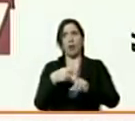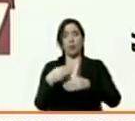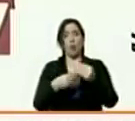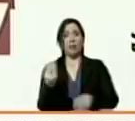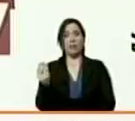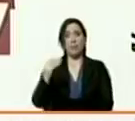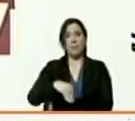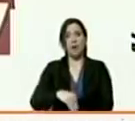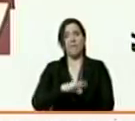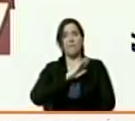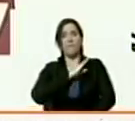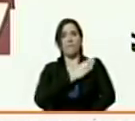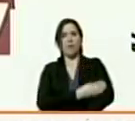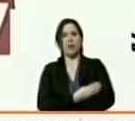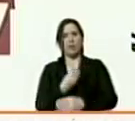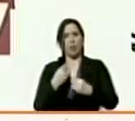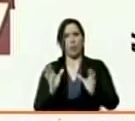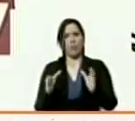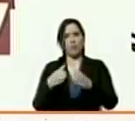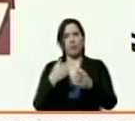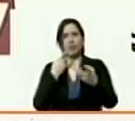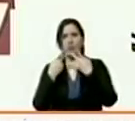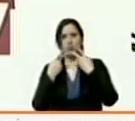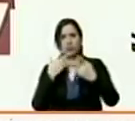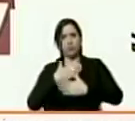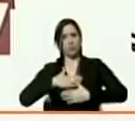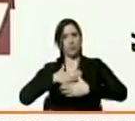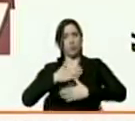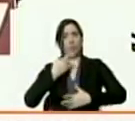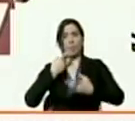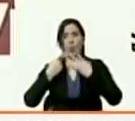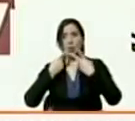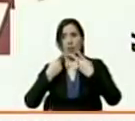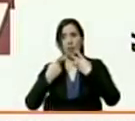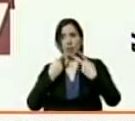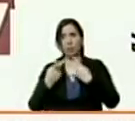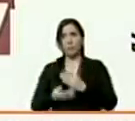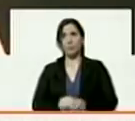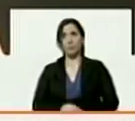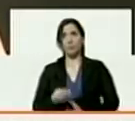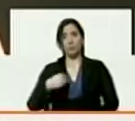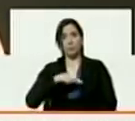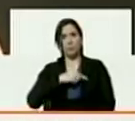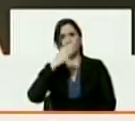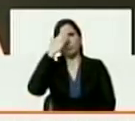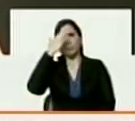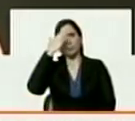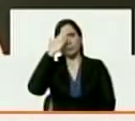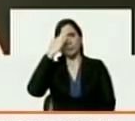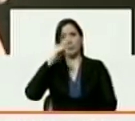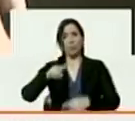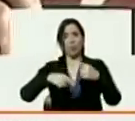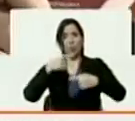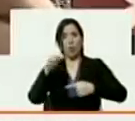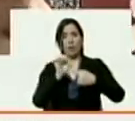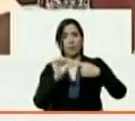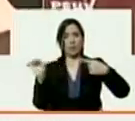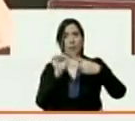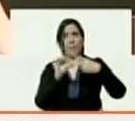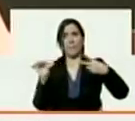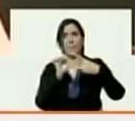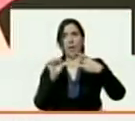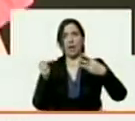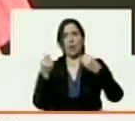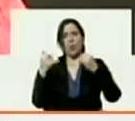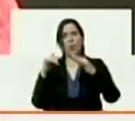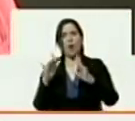fuerte como partido, como organización política. Nosotros sabemos, Sol Sire, cada semana ¿cuántos